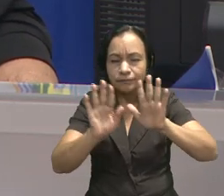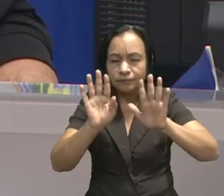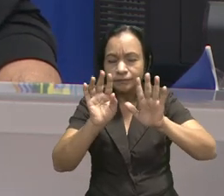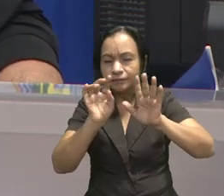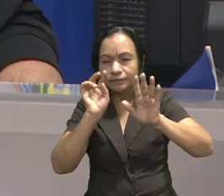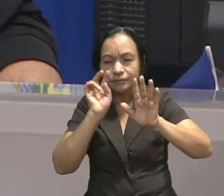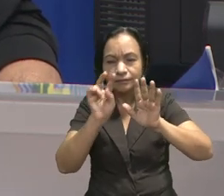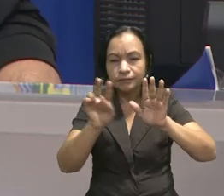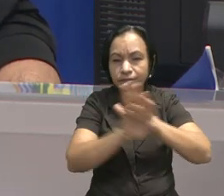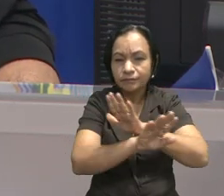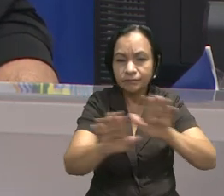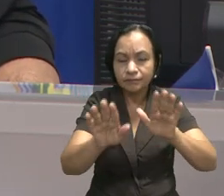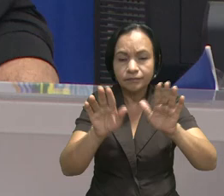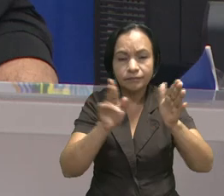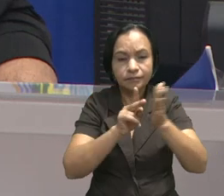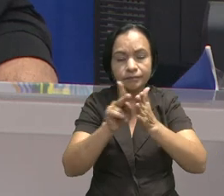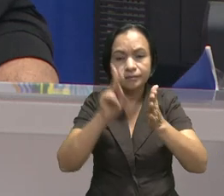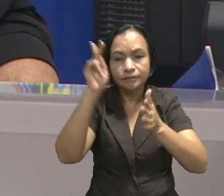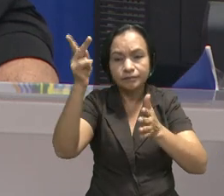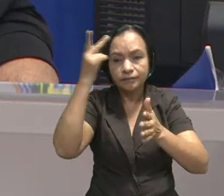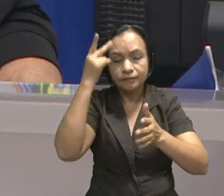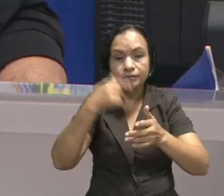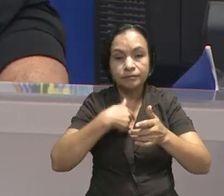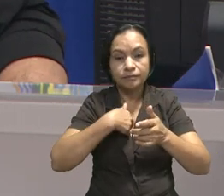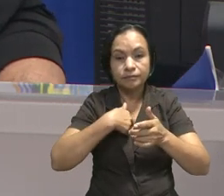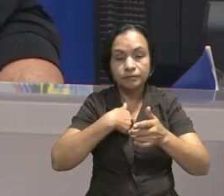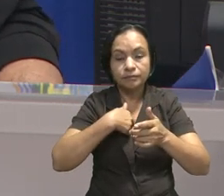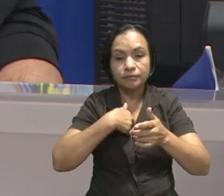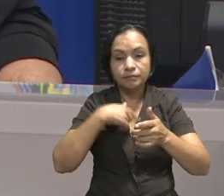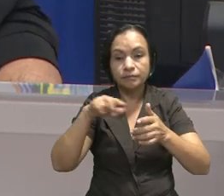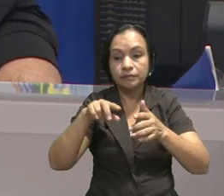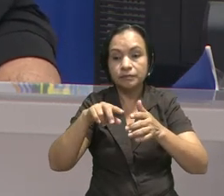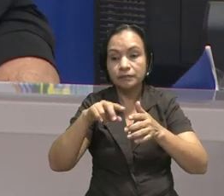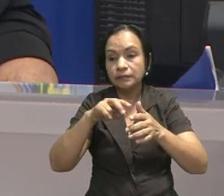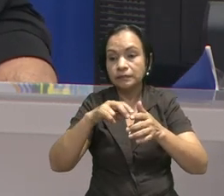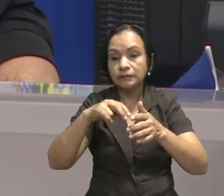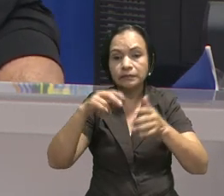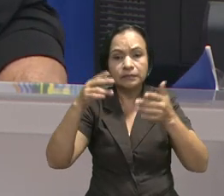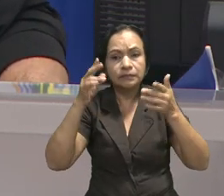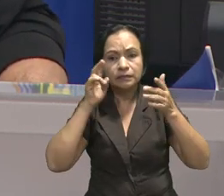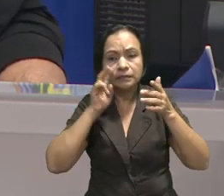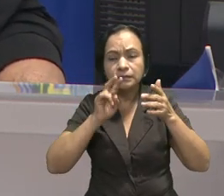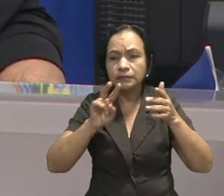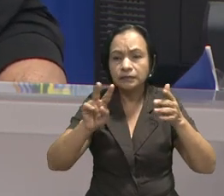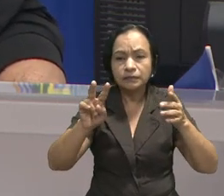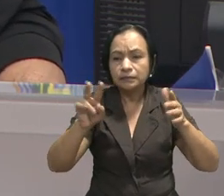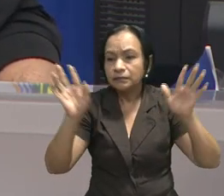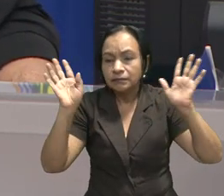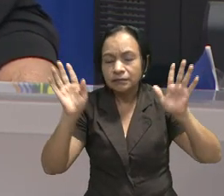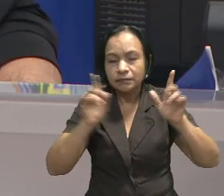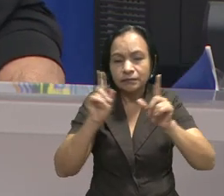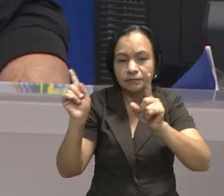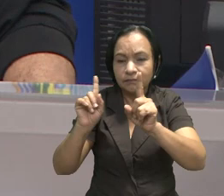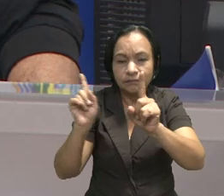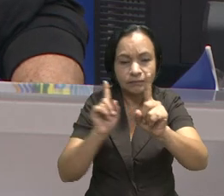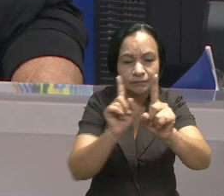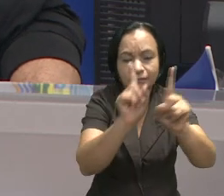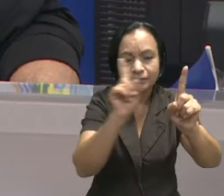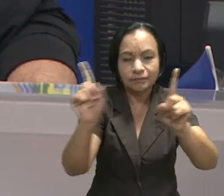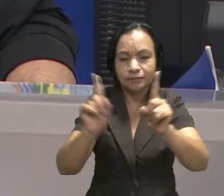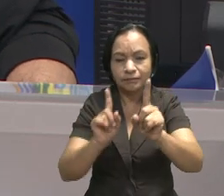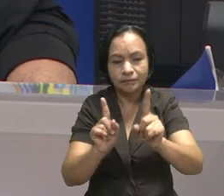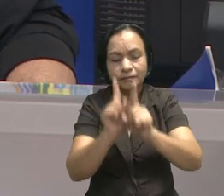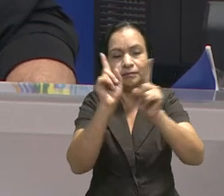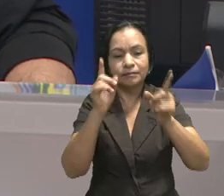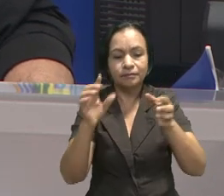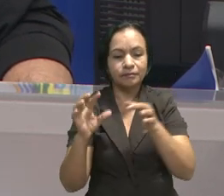y cuando terminó el partido nos dijo, yo me iba al bulto. Miraba a alguien y realmente varias veces chocó